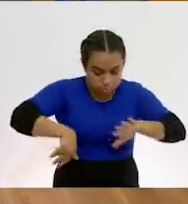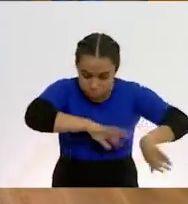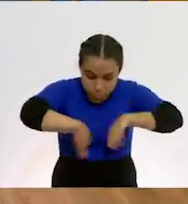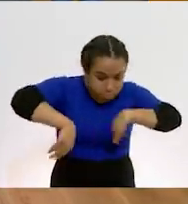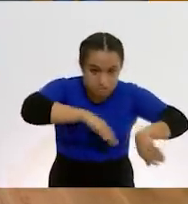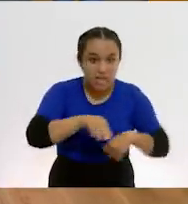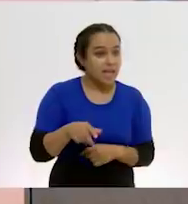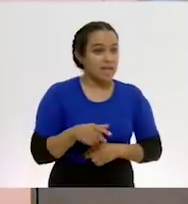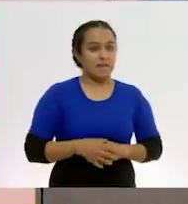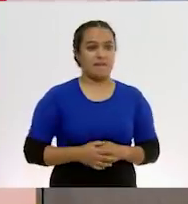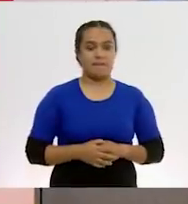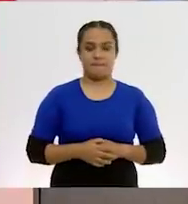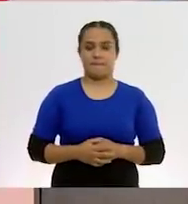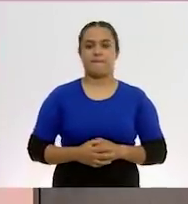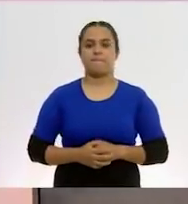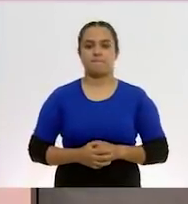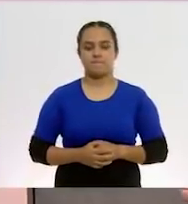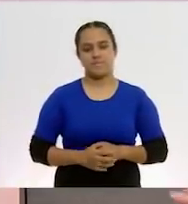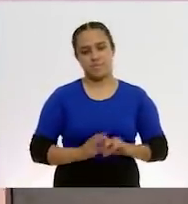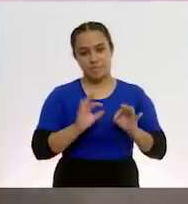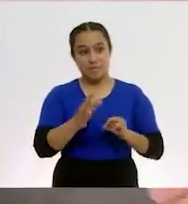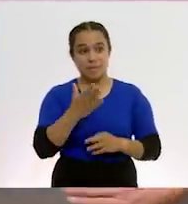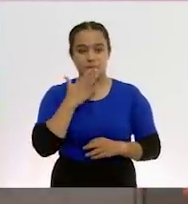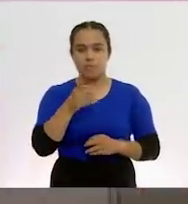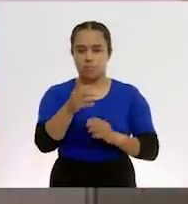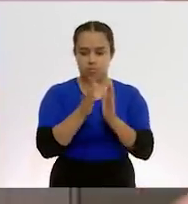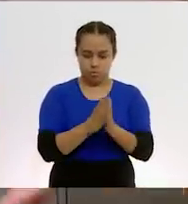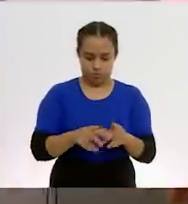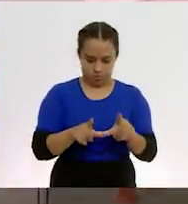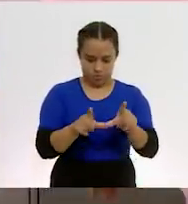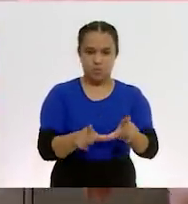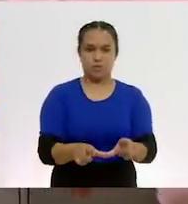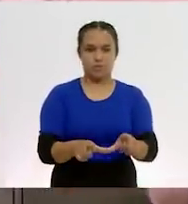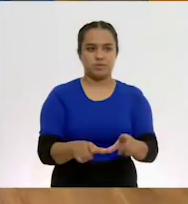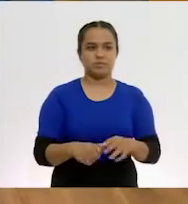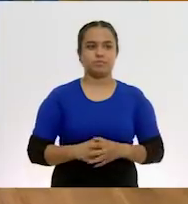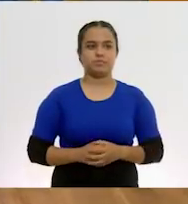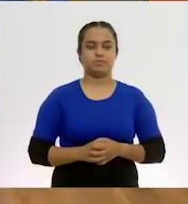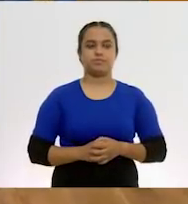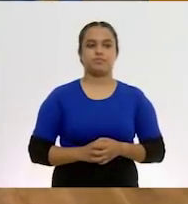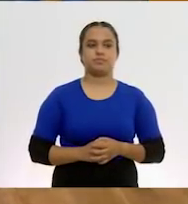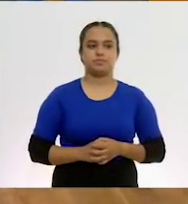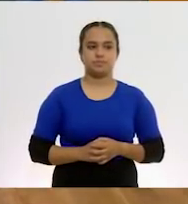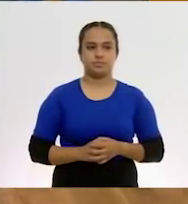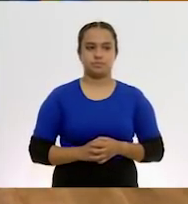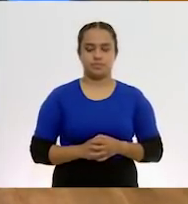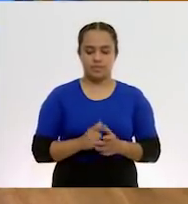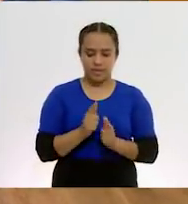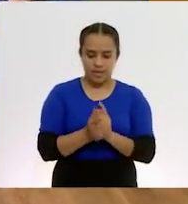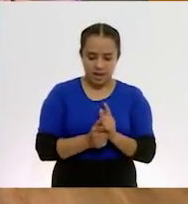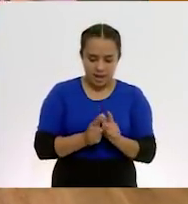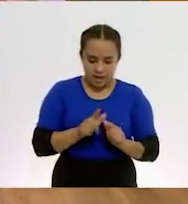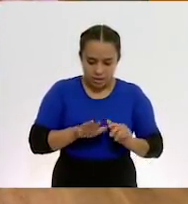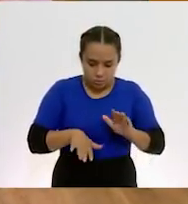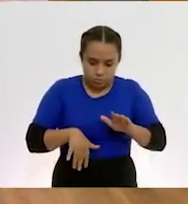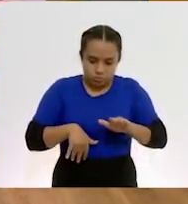tortugas? Sí, como que tienen unas... Bien. Te invito a que coloques esta como una tortuga. Así con tu casa. Muy